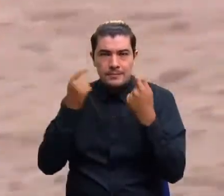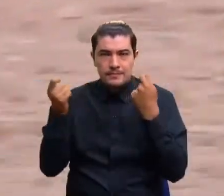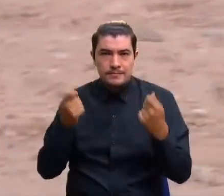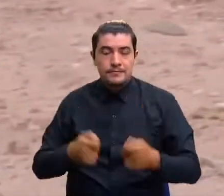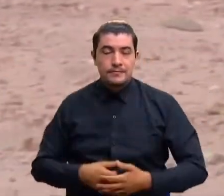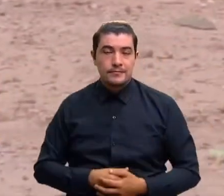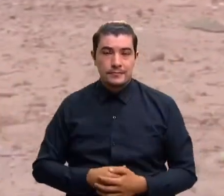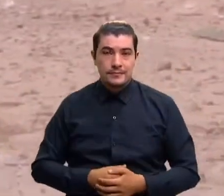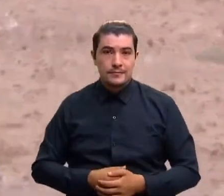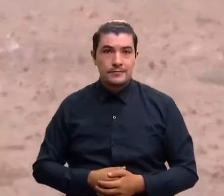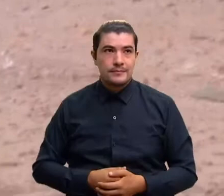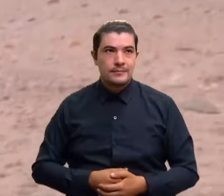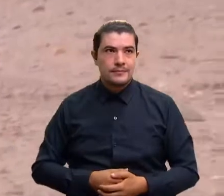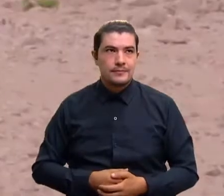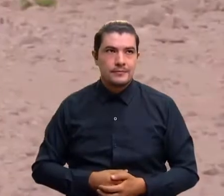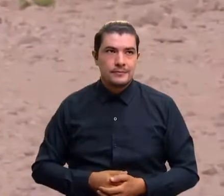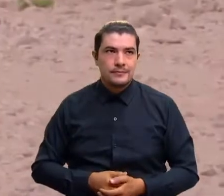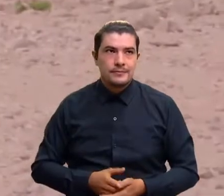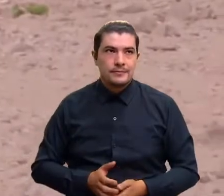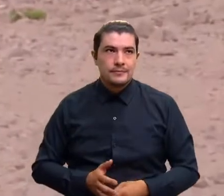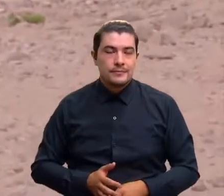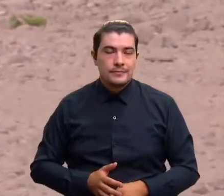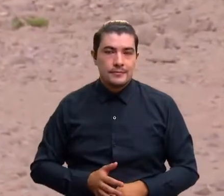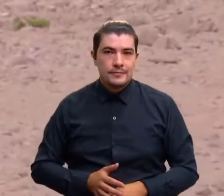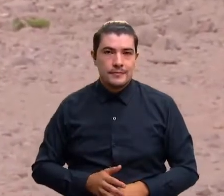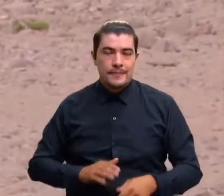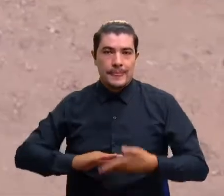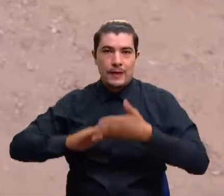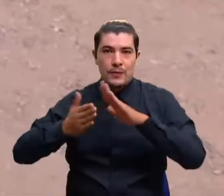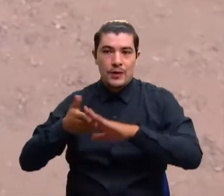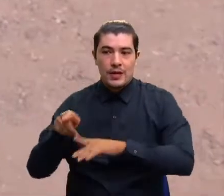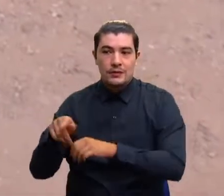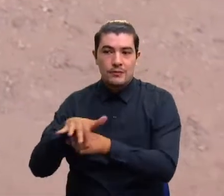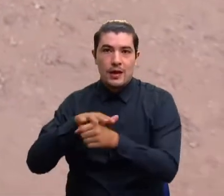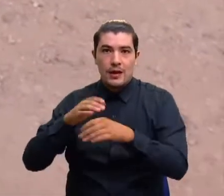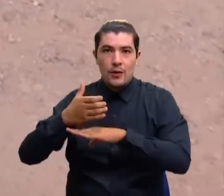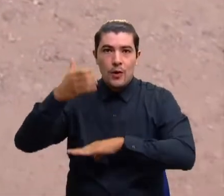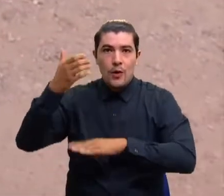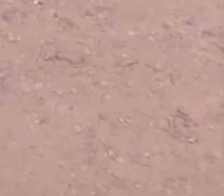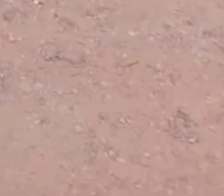cumbre esperan pronto las inversiones de la administración municipal para